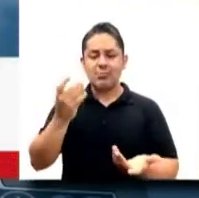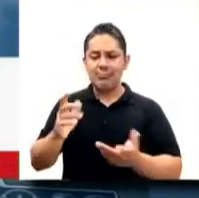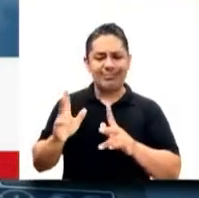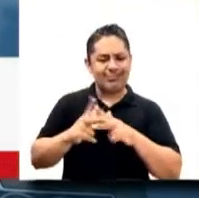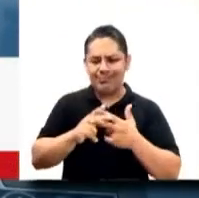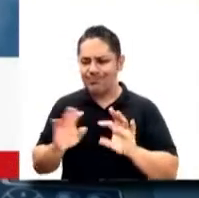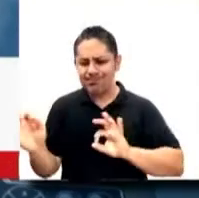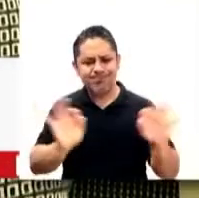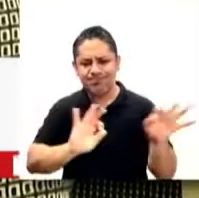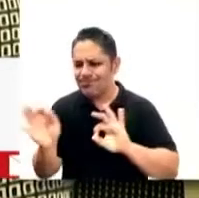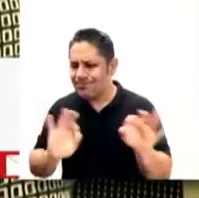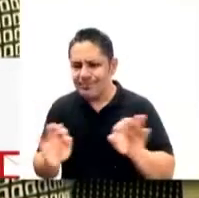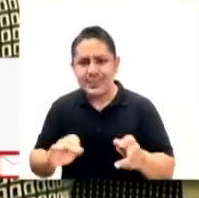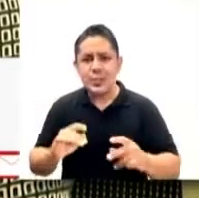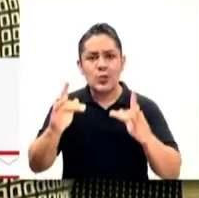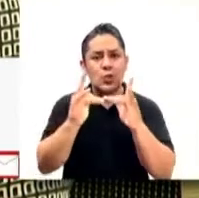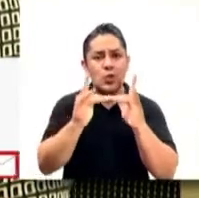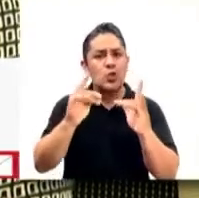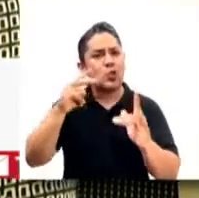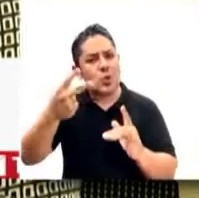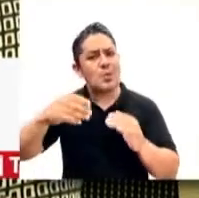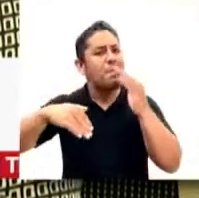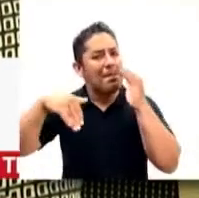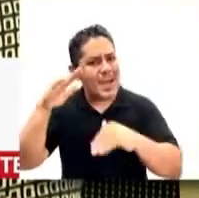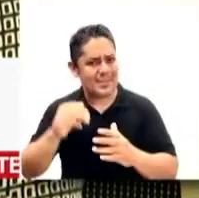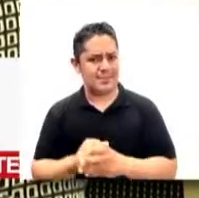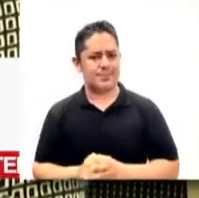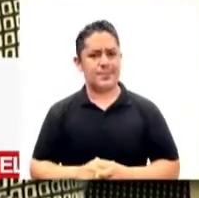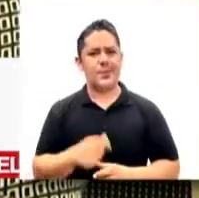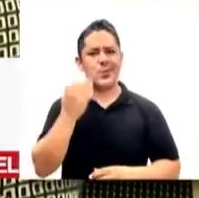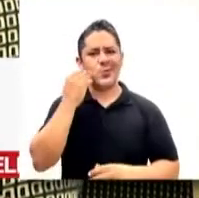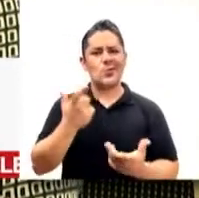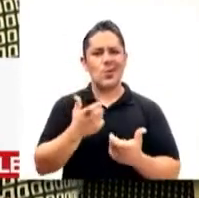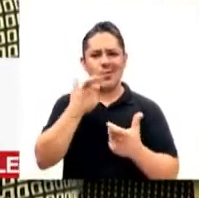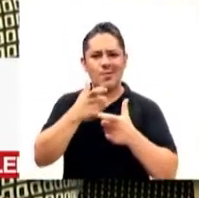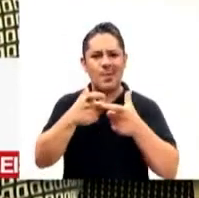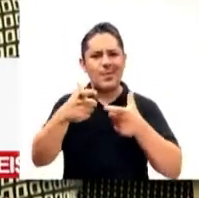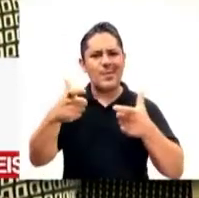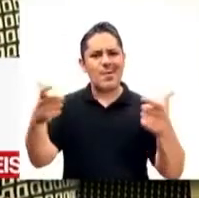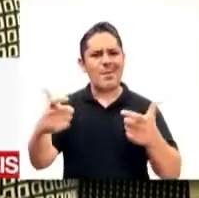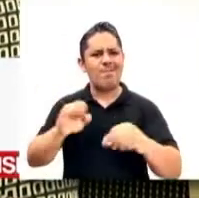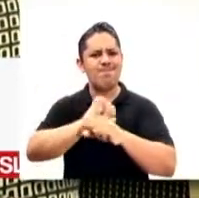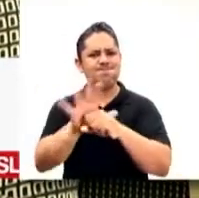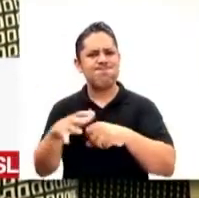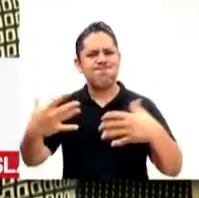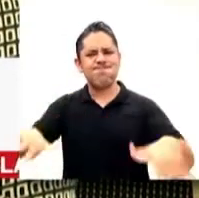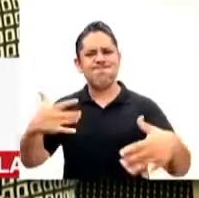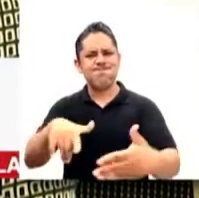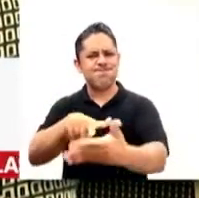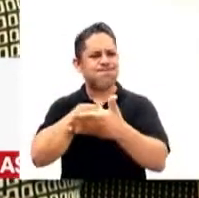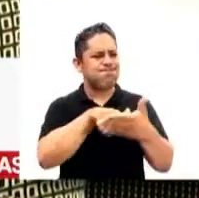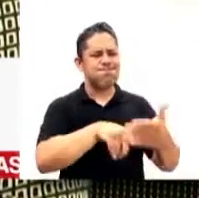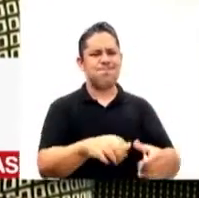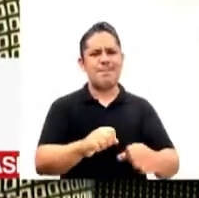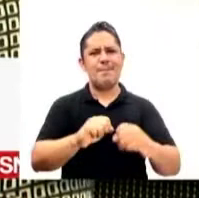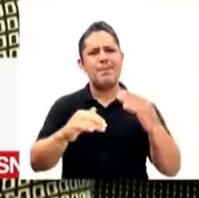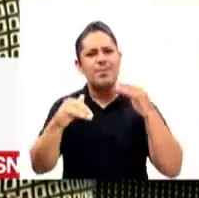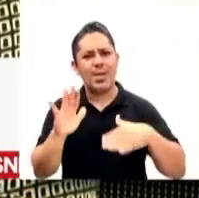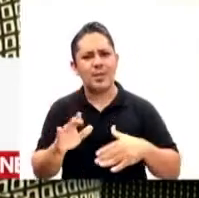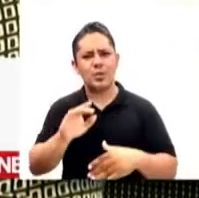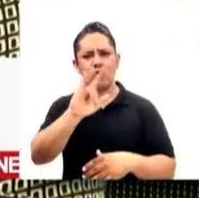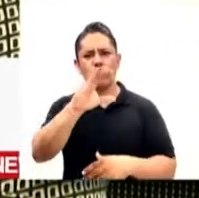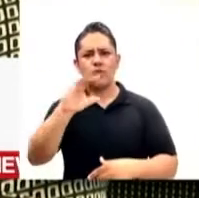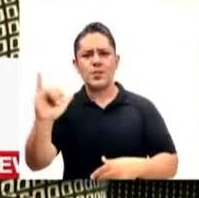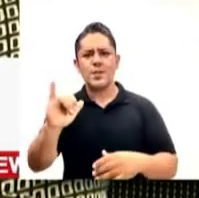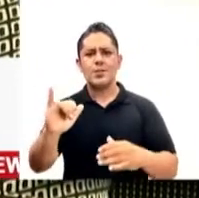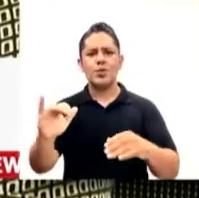la situación que se presenta. Efectivamente, tenemos un incremento en estos momentos de los casos de COVID. La ocupación UCI en estos momentos está